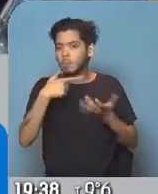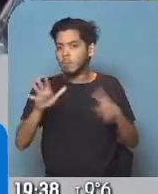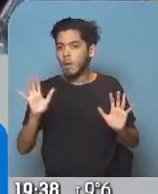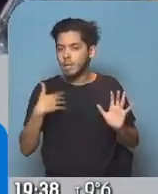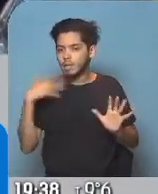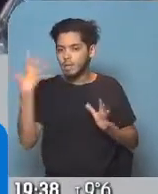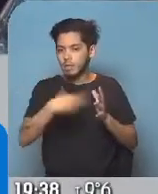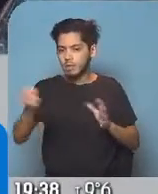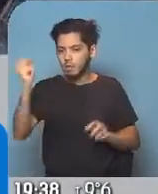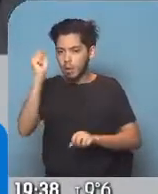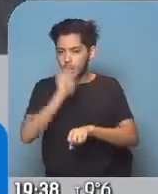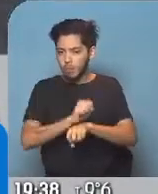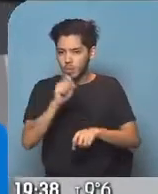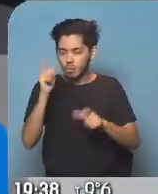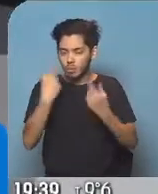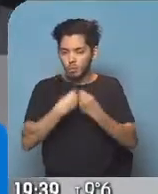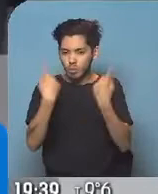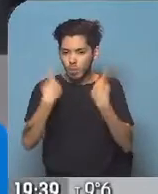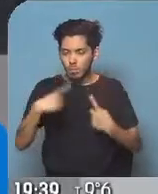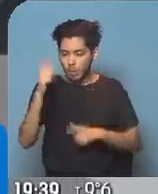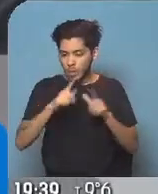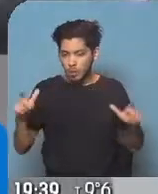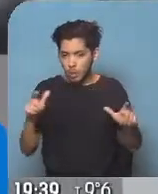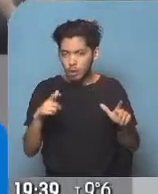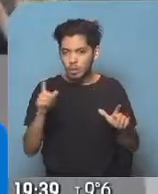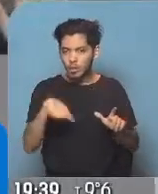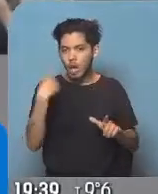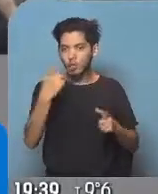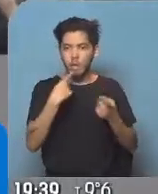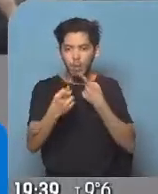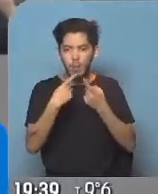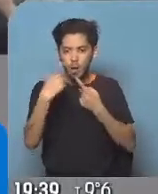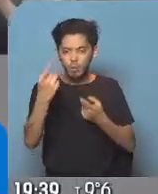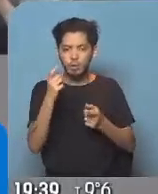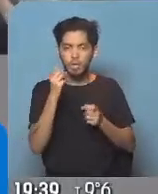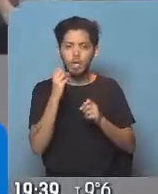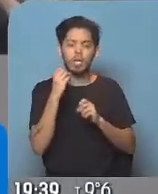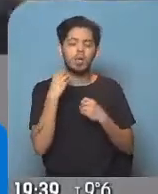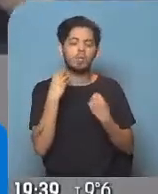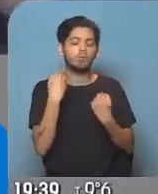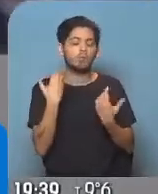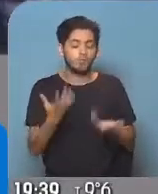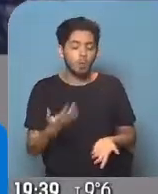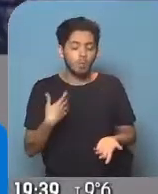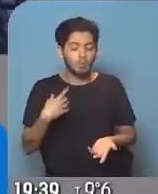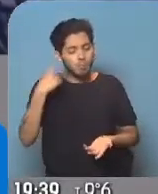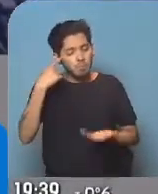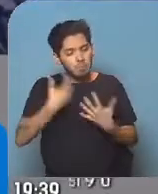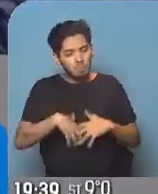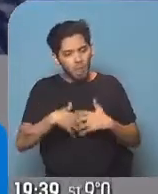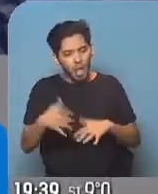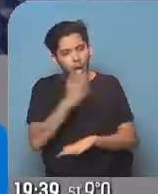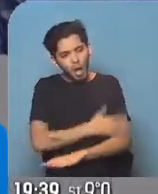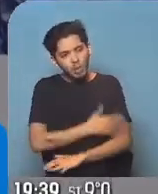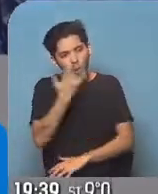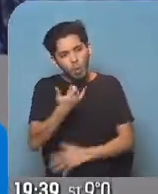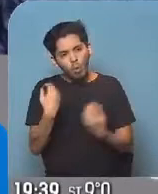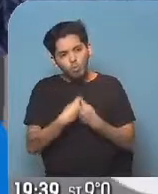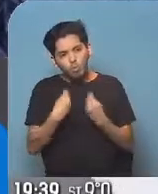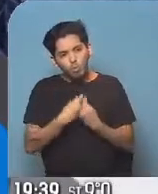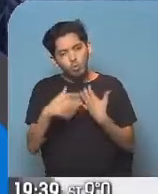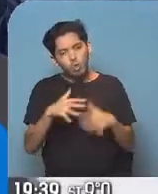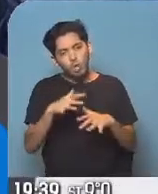a varias personas y a indagar a otras? Mire, yo creo que ha habido muchos casos con anterioridad donde